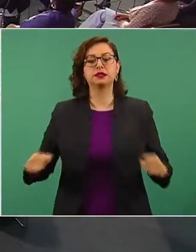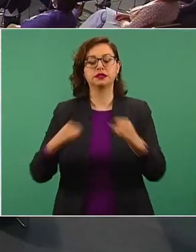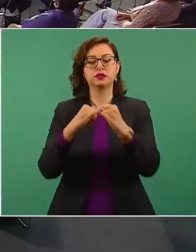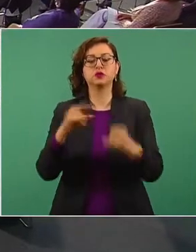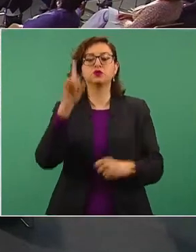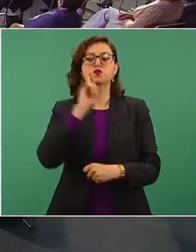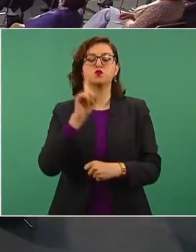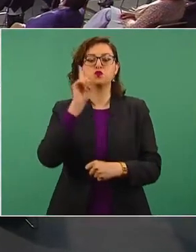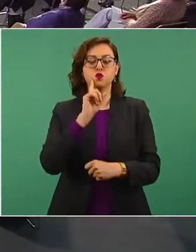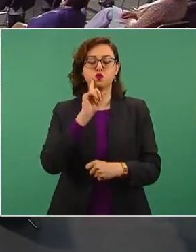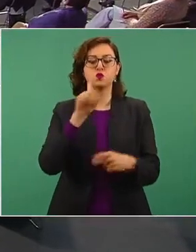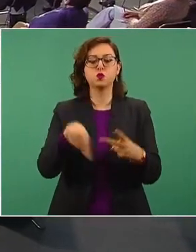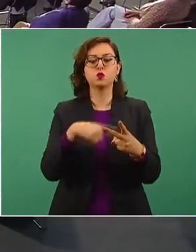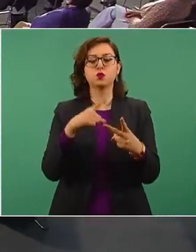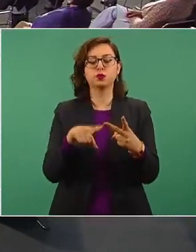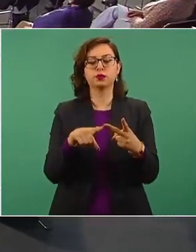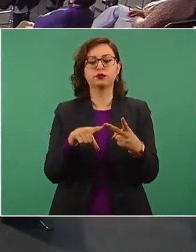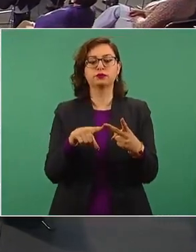de las Mujeres,